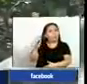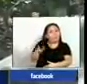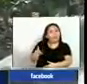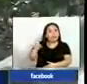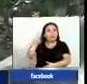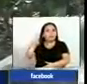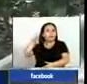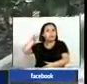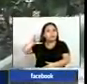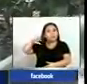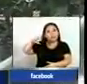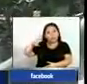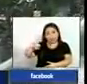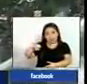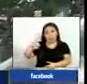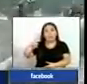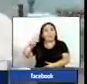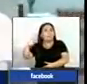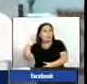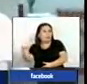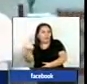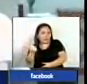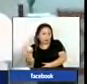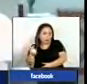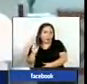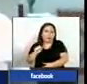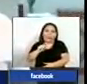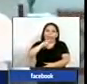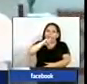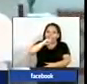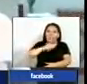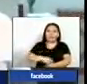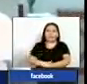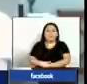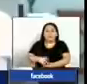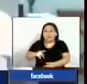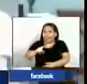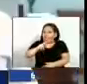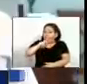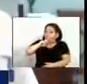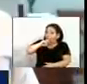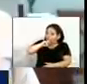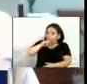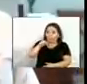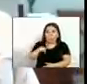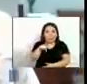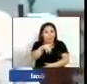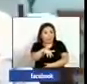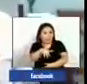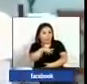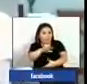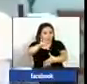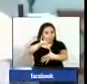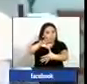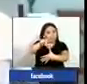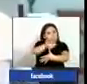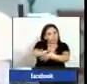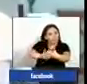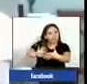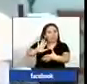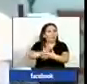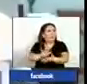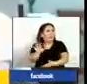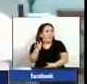millones de personas padezcan hambre. En condición de extrema pobreza, en nuestra región podría alcanzar